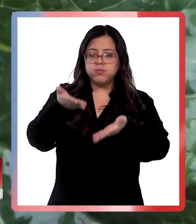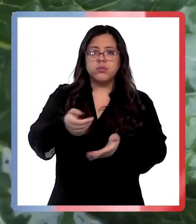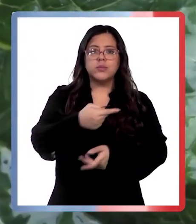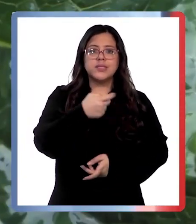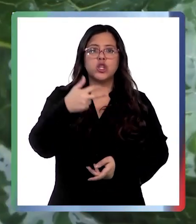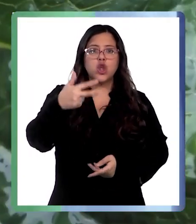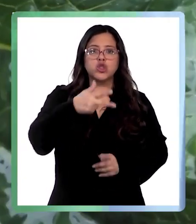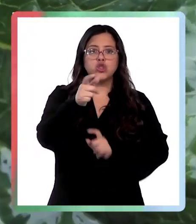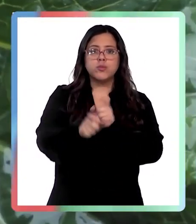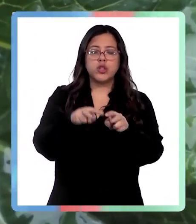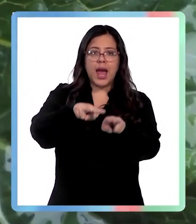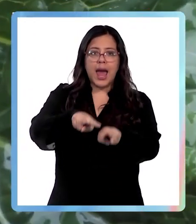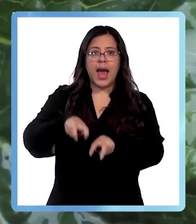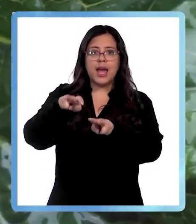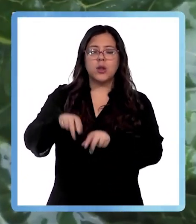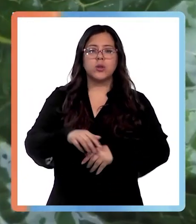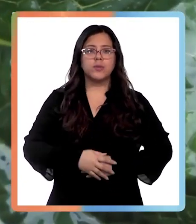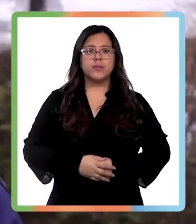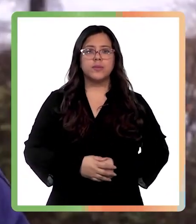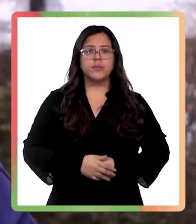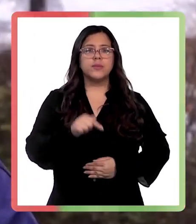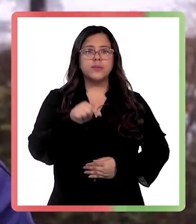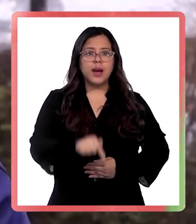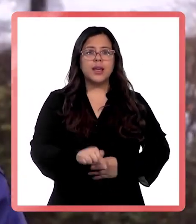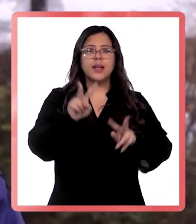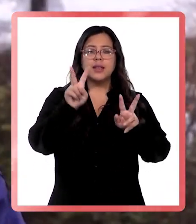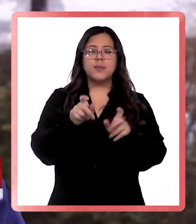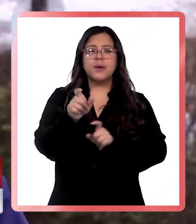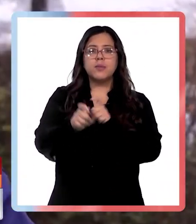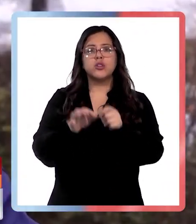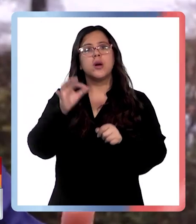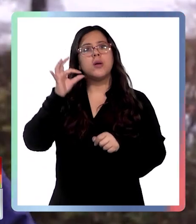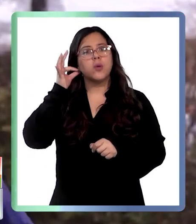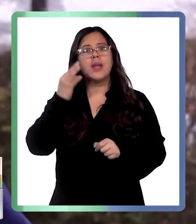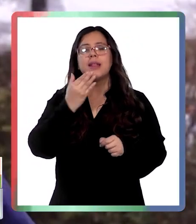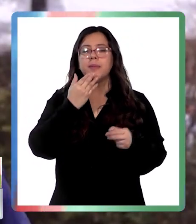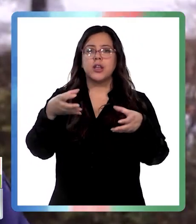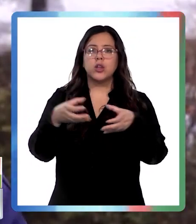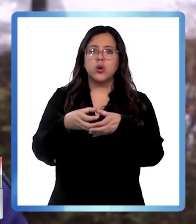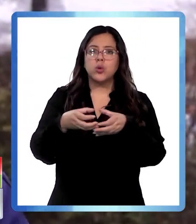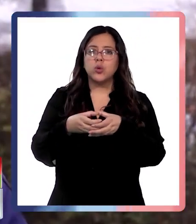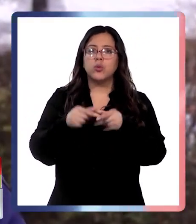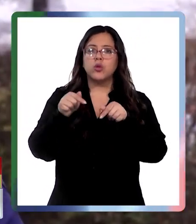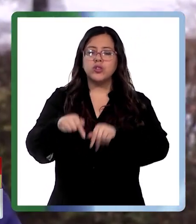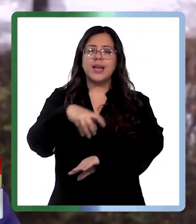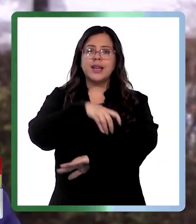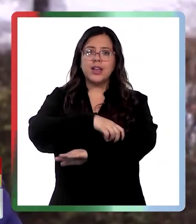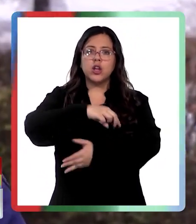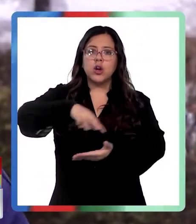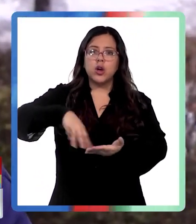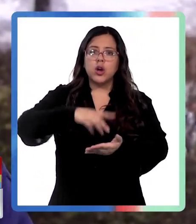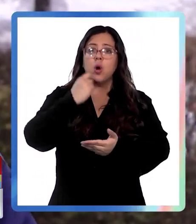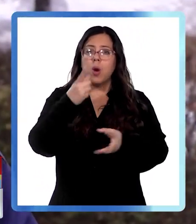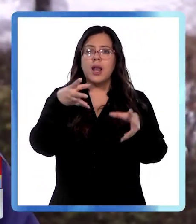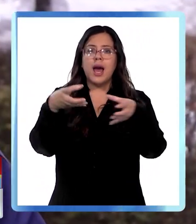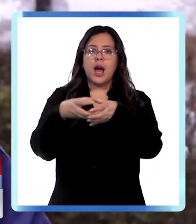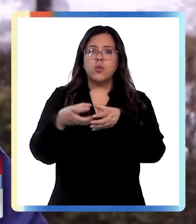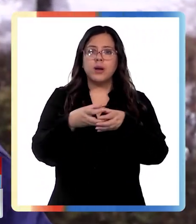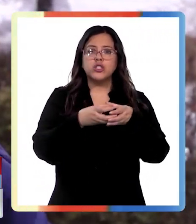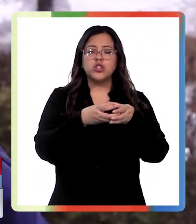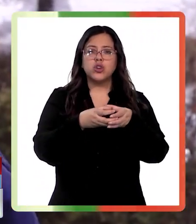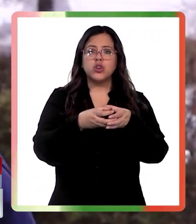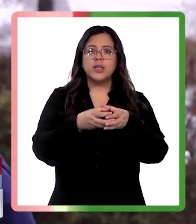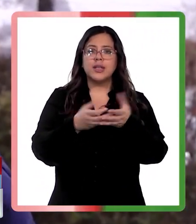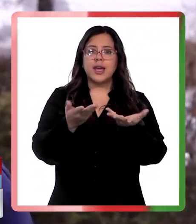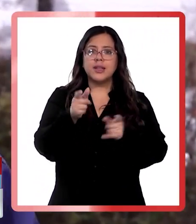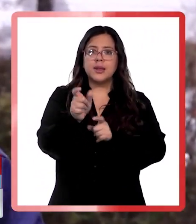118 agricultores. Agricultores, de las mujeres, de las cooperativas, y también algo que caracteriza mucho la región del Maule, que son las organizaciones de